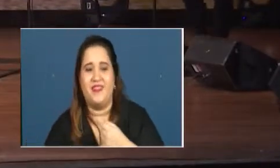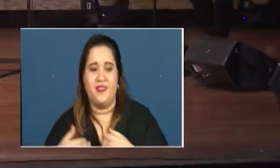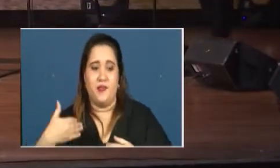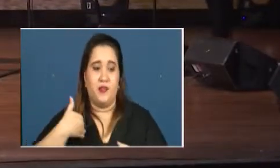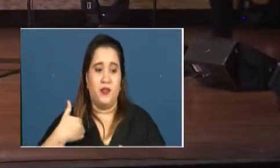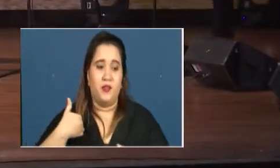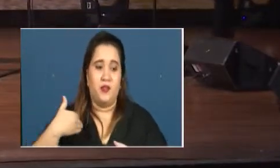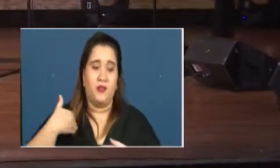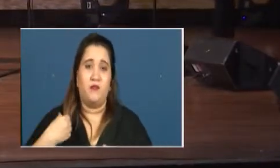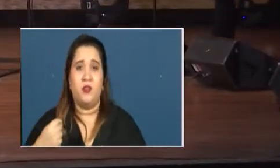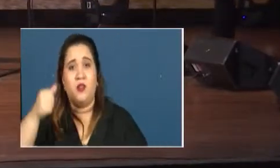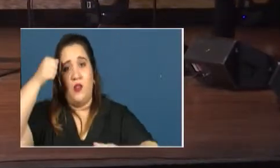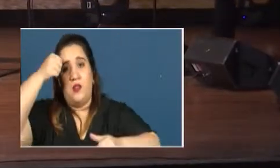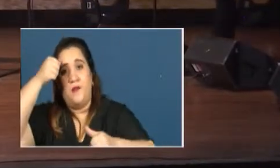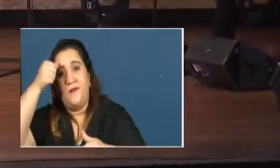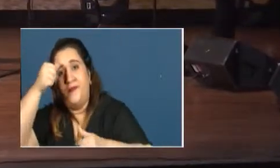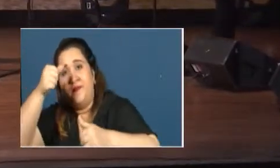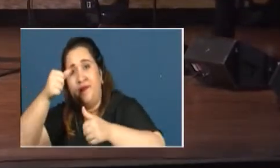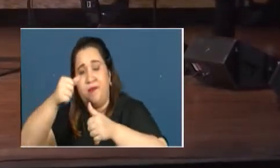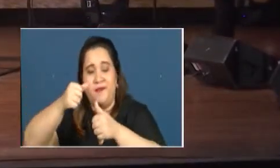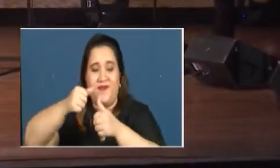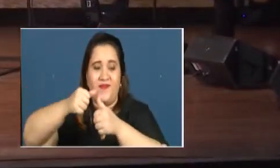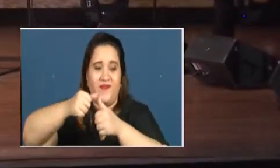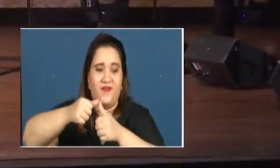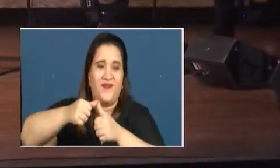Tenemos que recordar